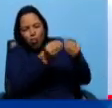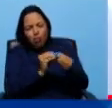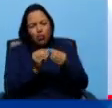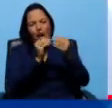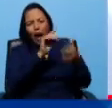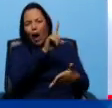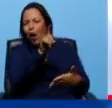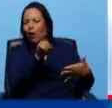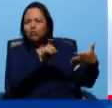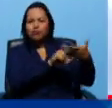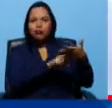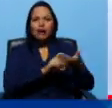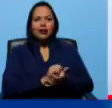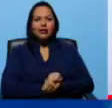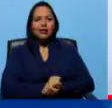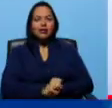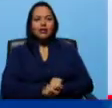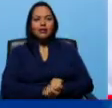Una recuperación